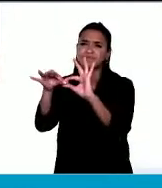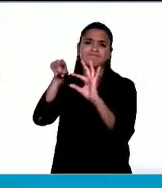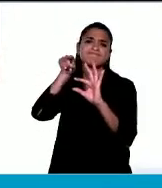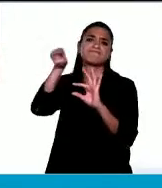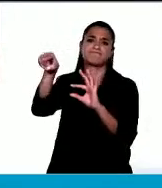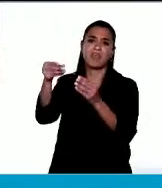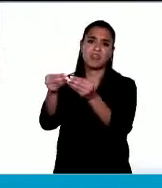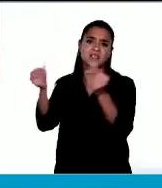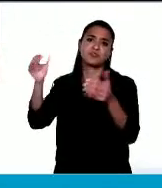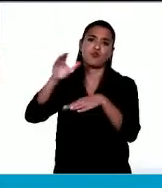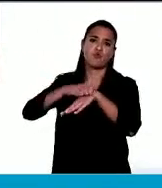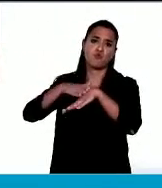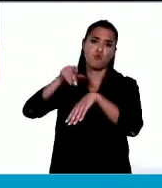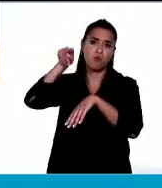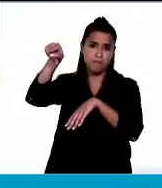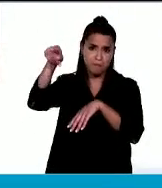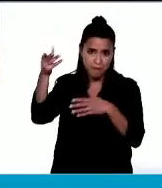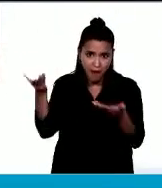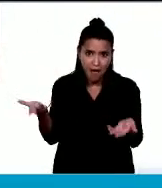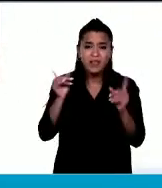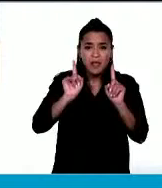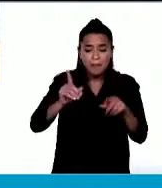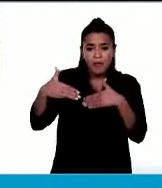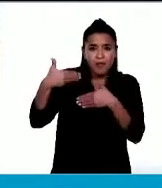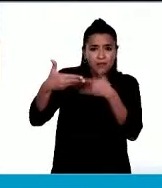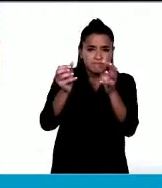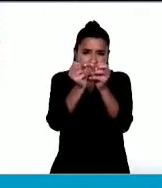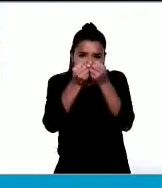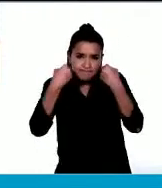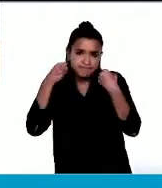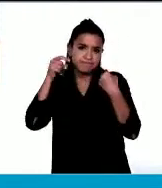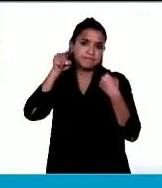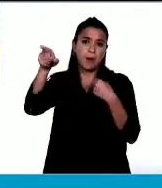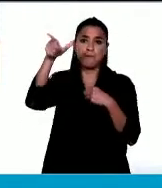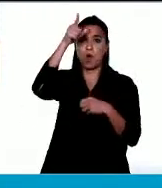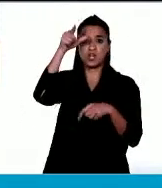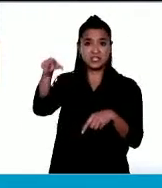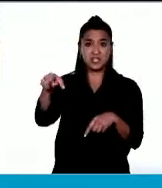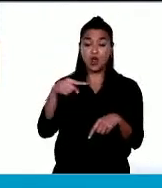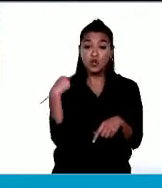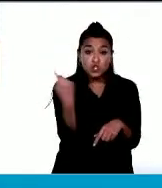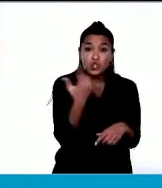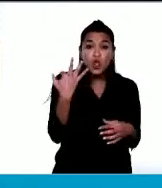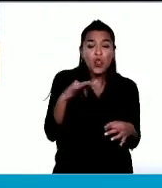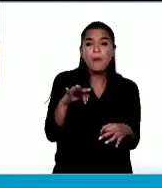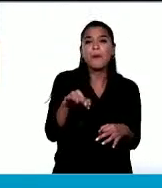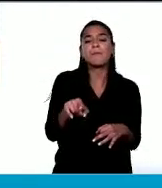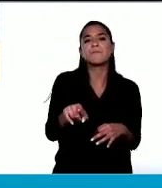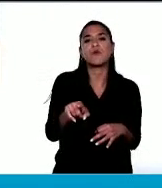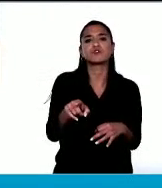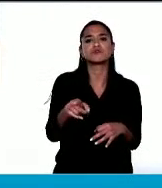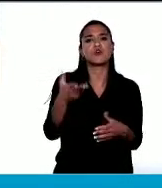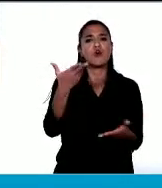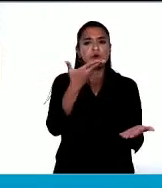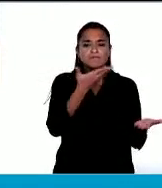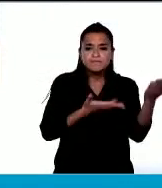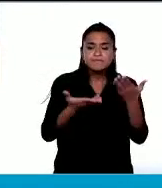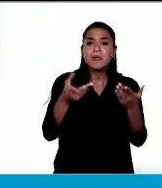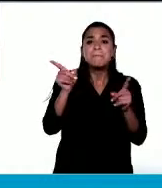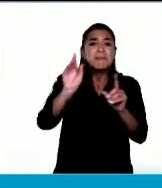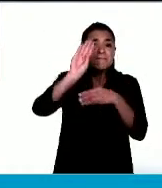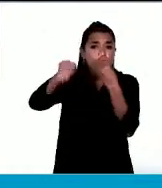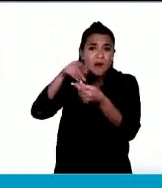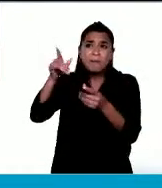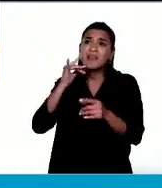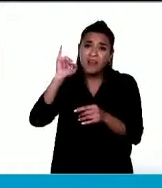su desaparición y también en el posterior encubrimiento. No tenemos más que compartir ese planteo de la familia, de la madre